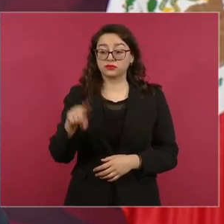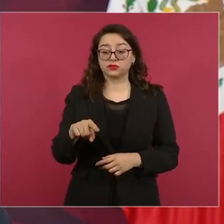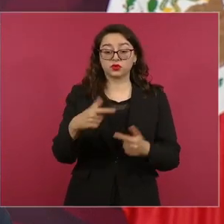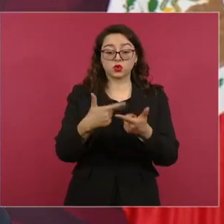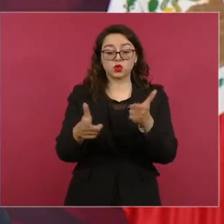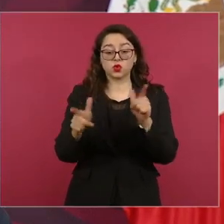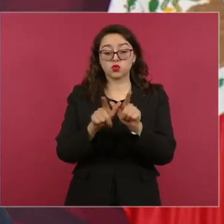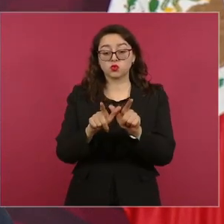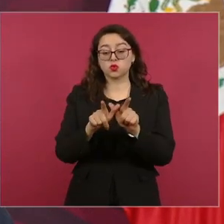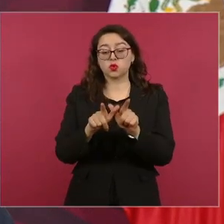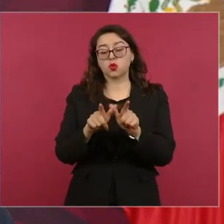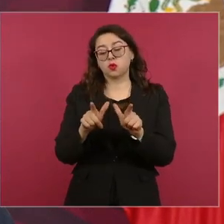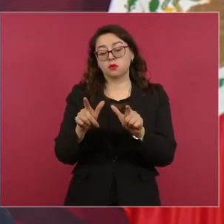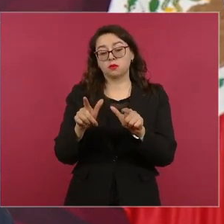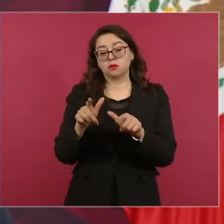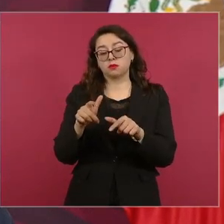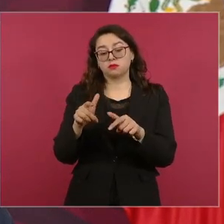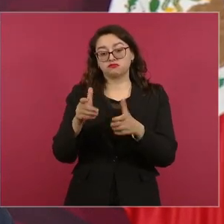Hamas